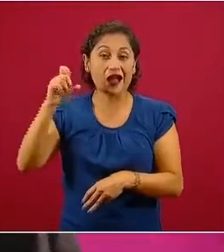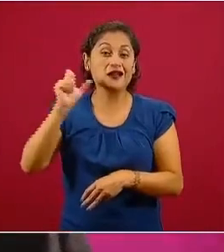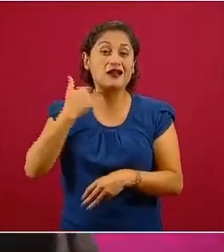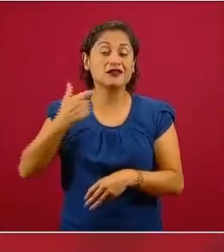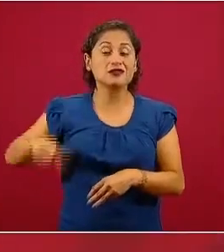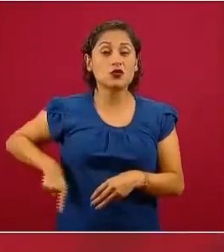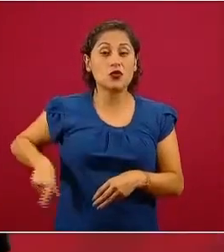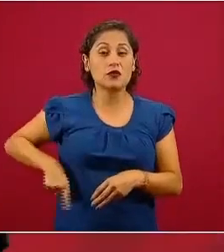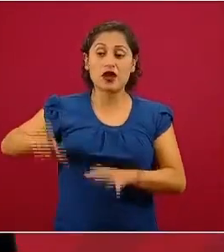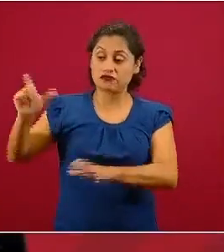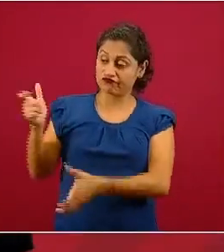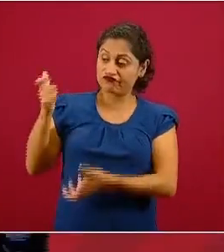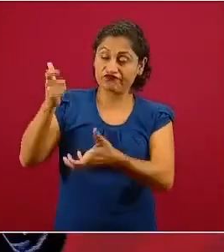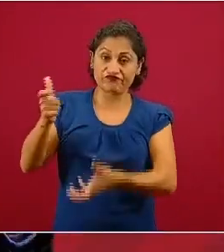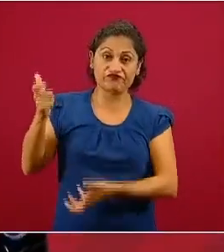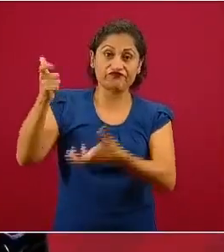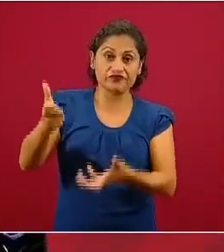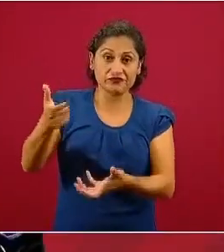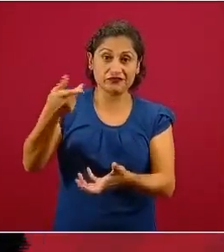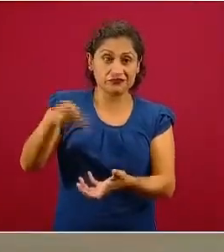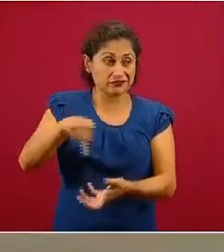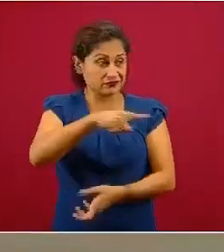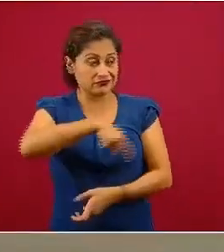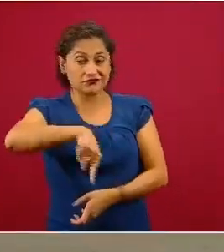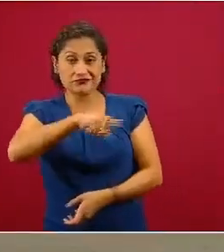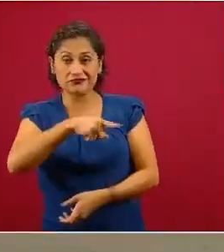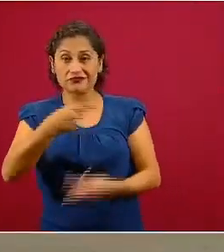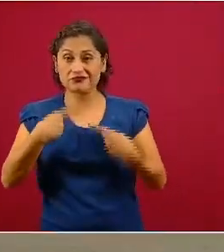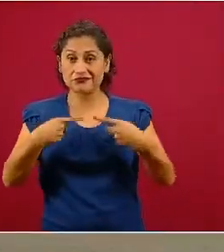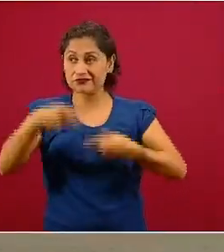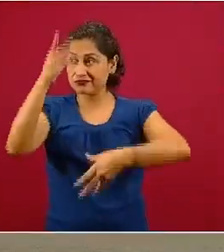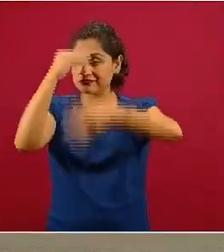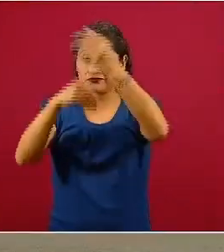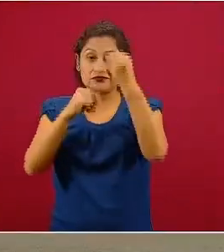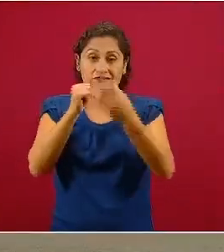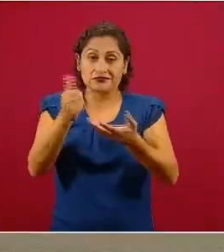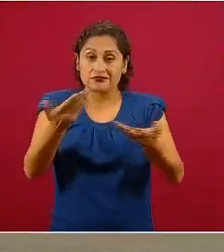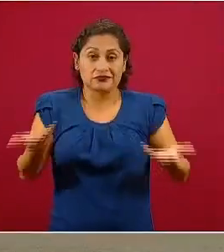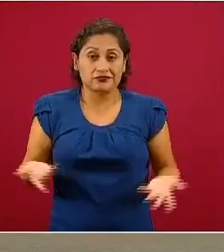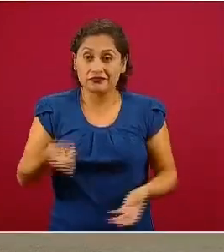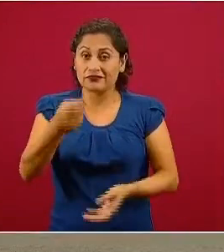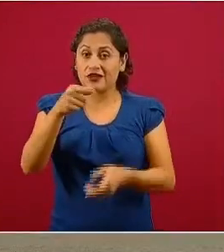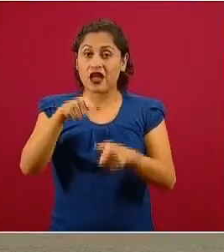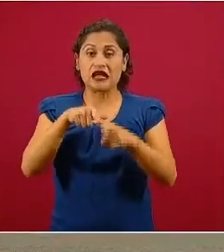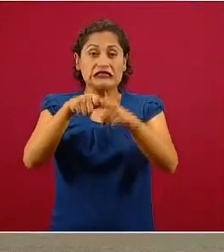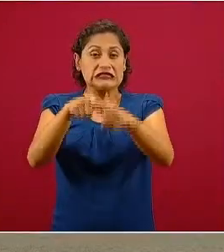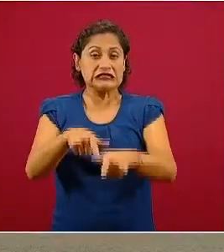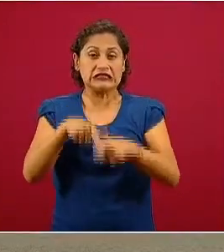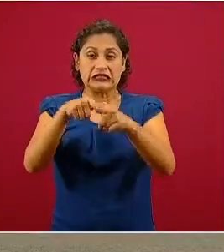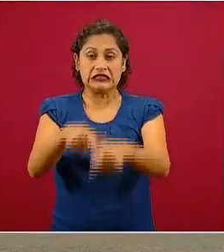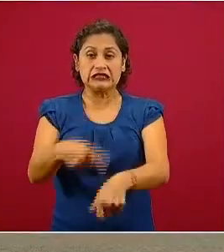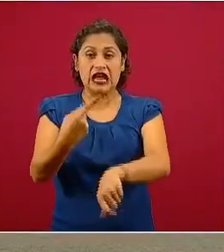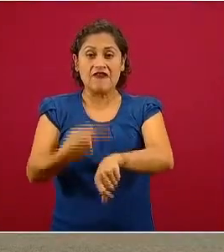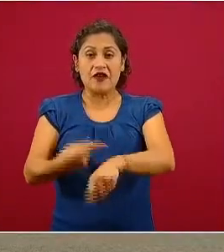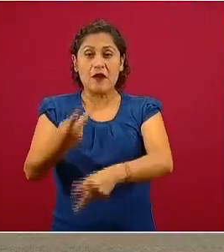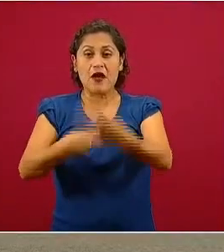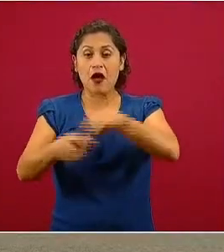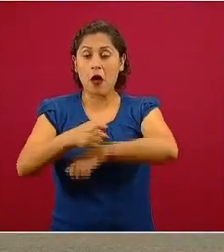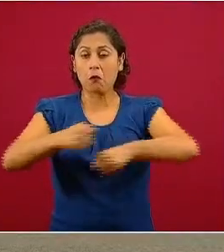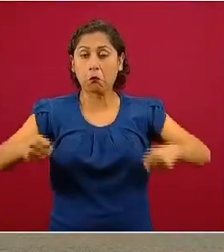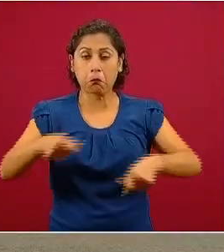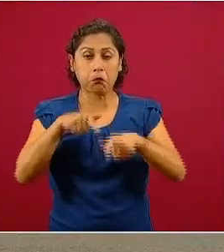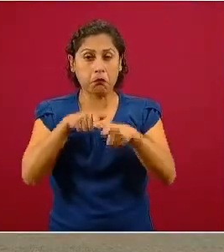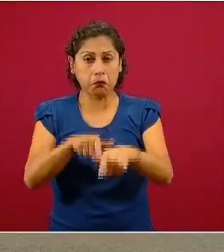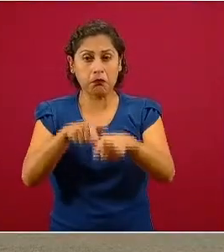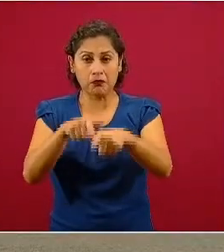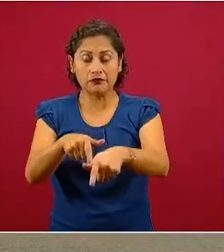utilizó, y no dio resultado. La epidemia ha seguido creciendo. Entonces, la industria, cuando se